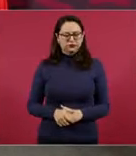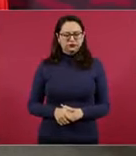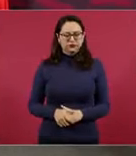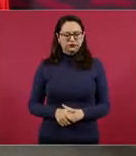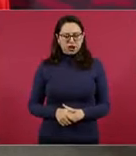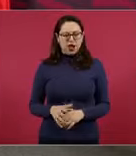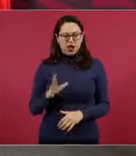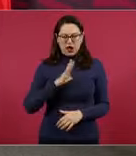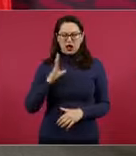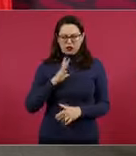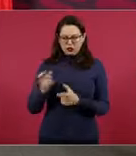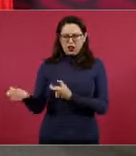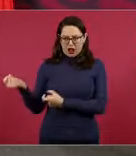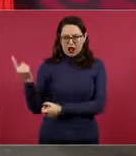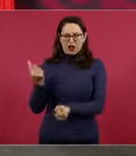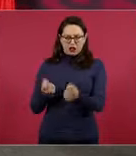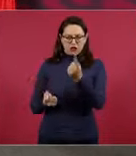los